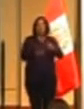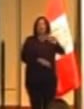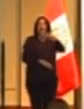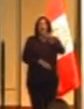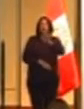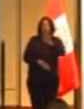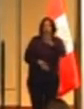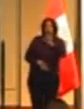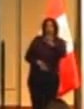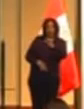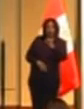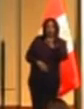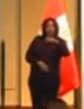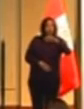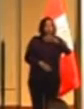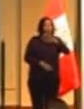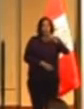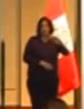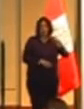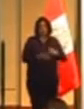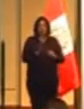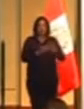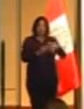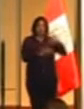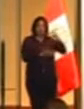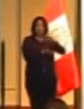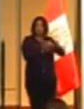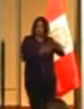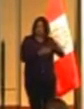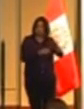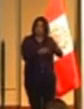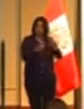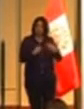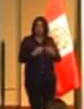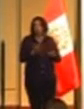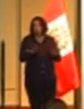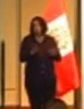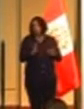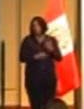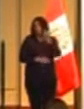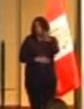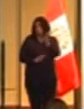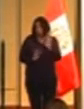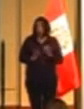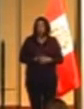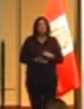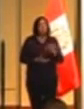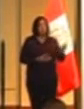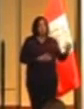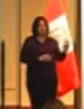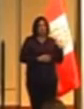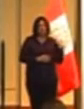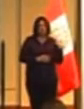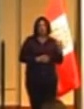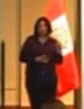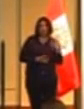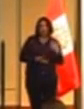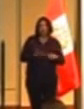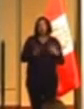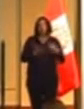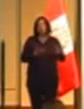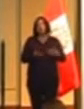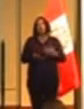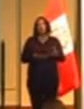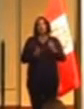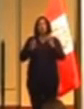Puñana. En los próximos meses tendremos, nos dirán dónde vamos a ir, porque nos han dicho que nos van a avisar y vamos a